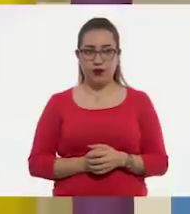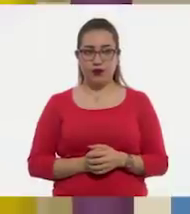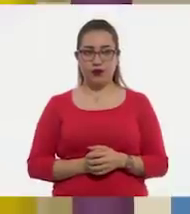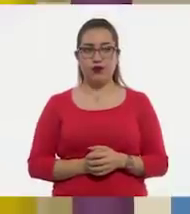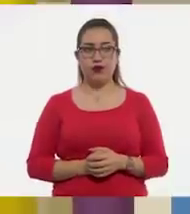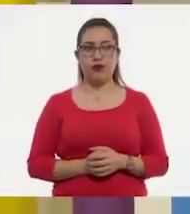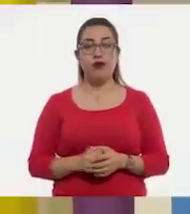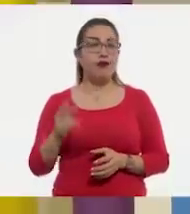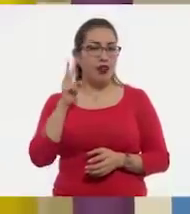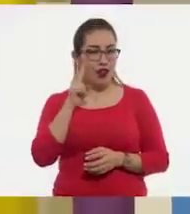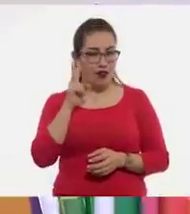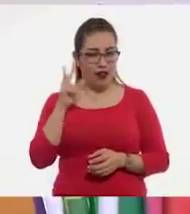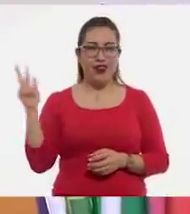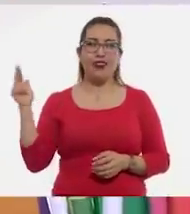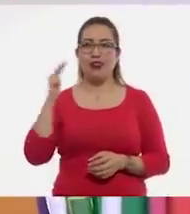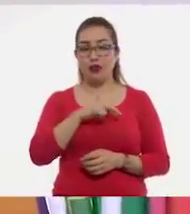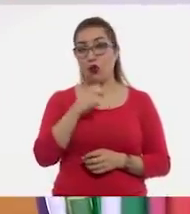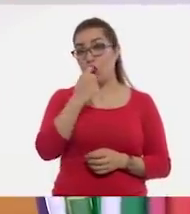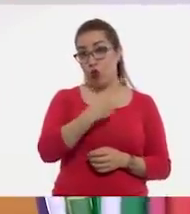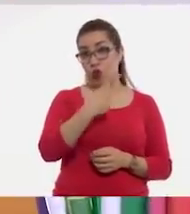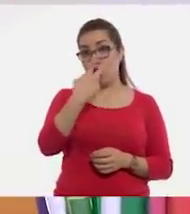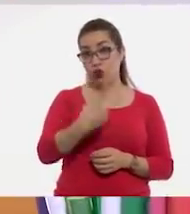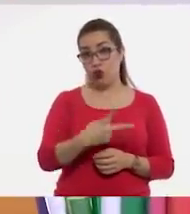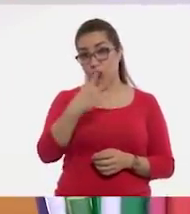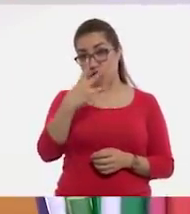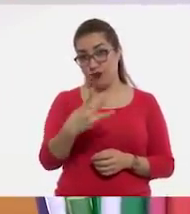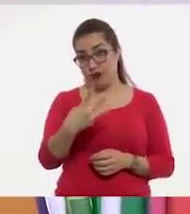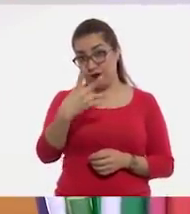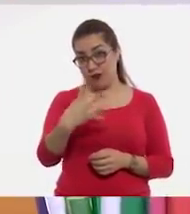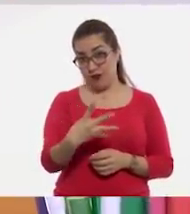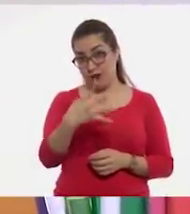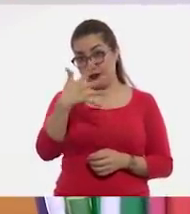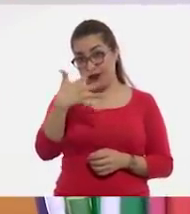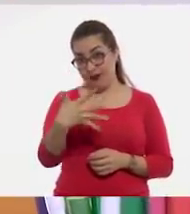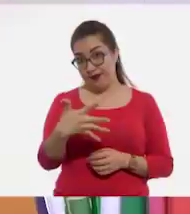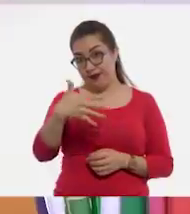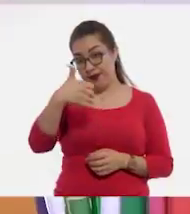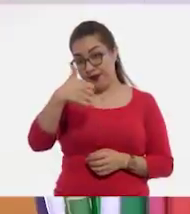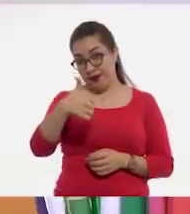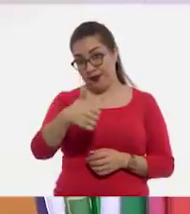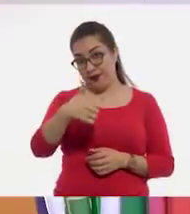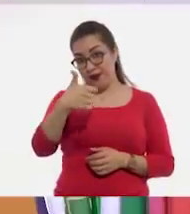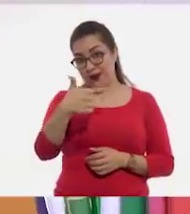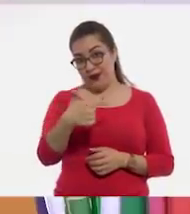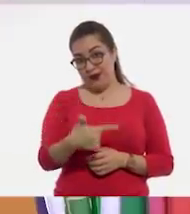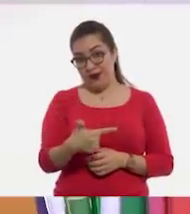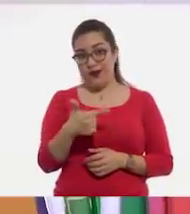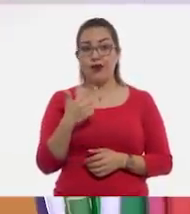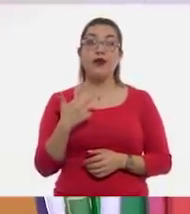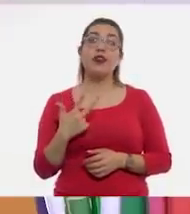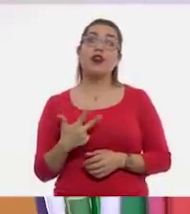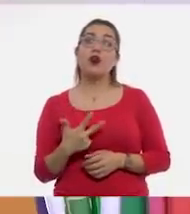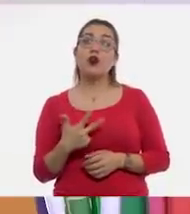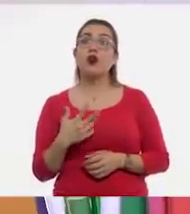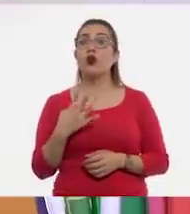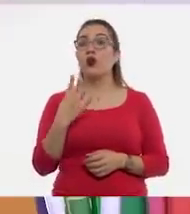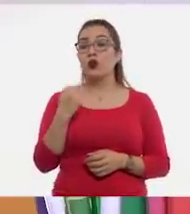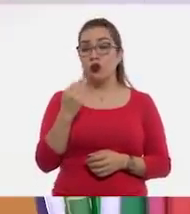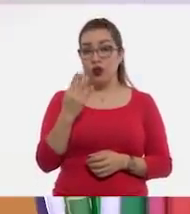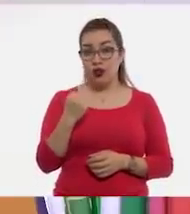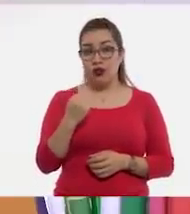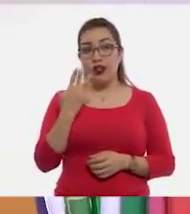ver, rápidamente. 1, 2, 3, 4, 5, 6, 7,